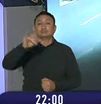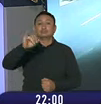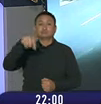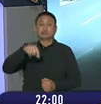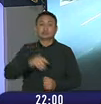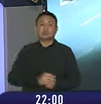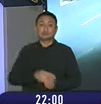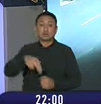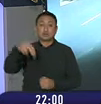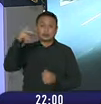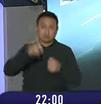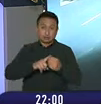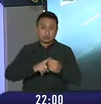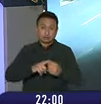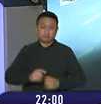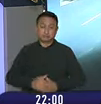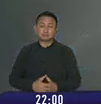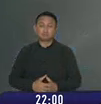queda al norte de Quito.